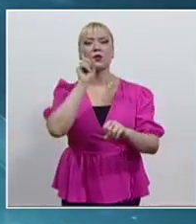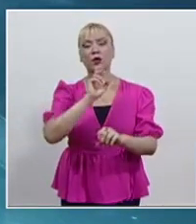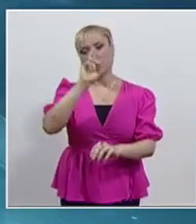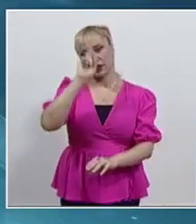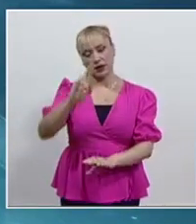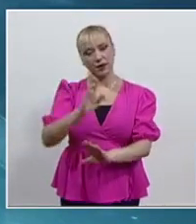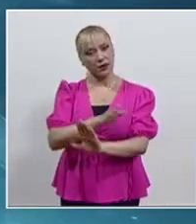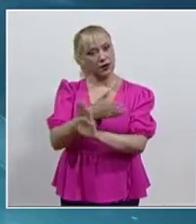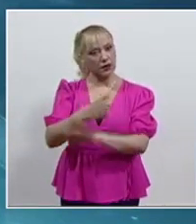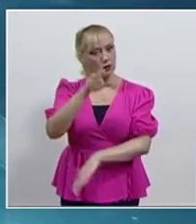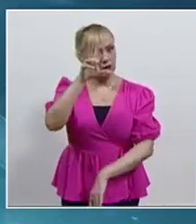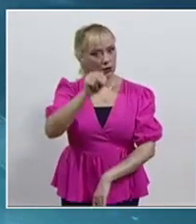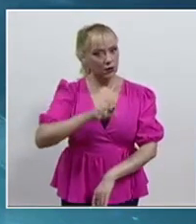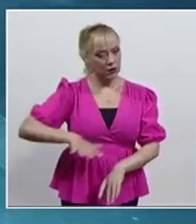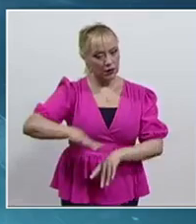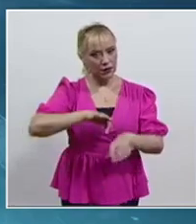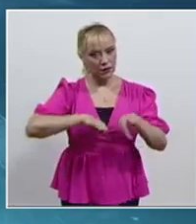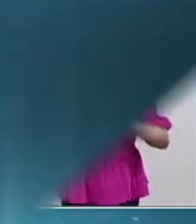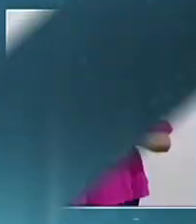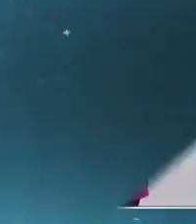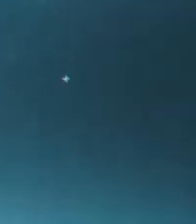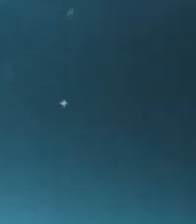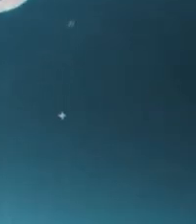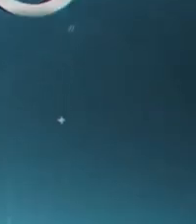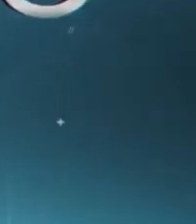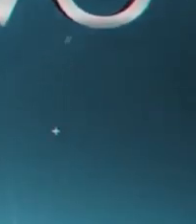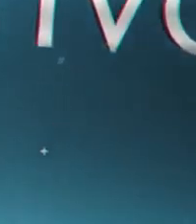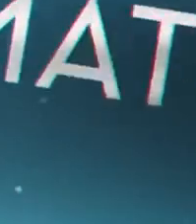espacios libres de violencia.